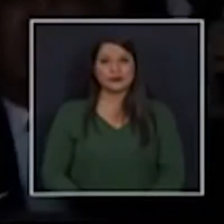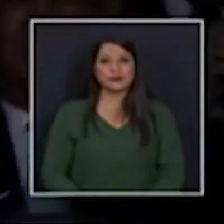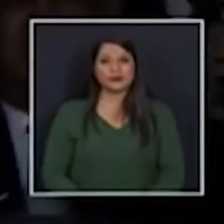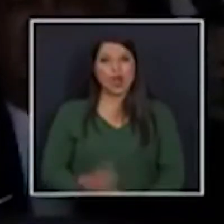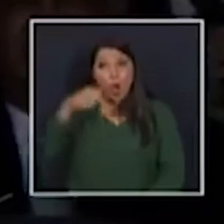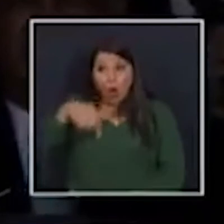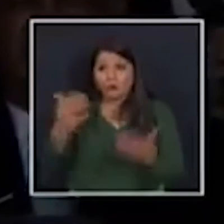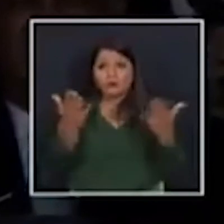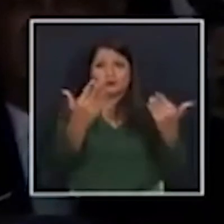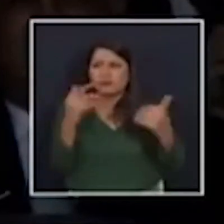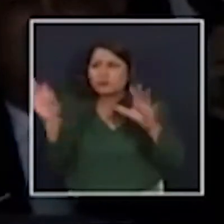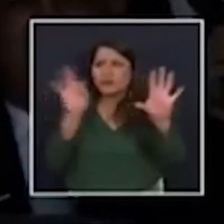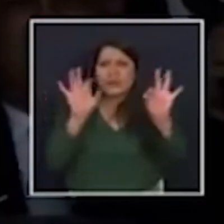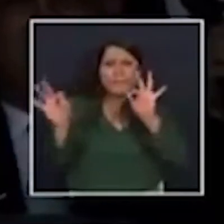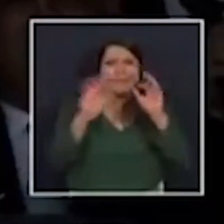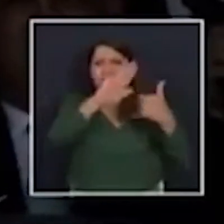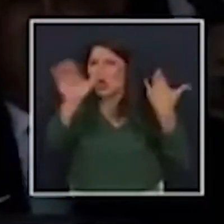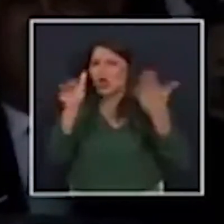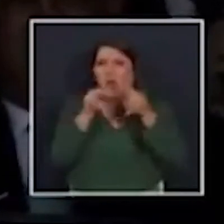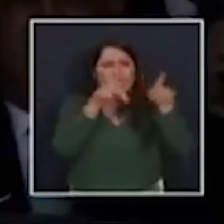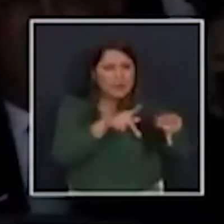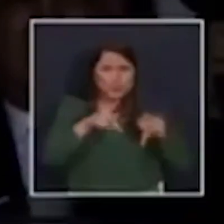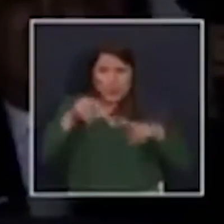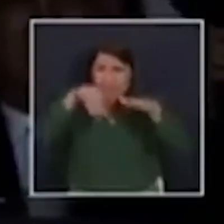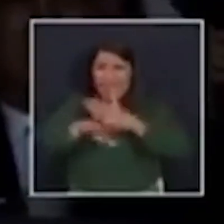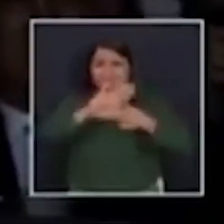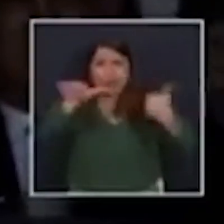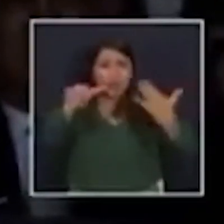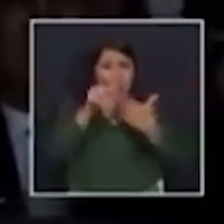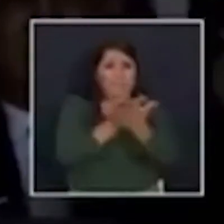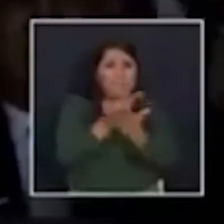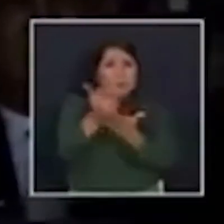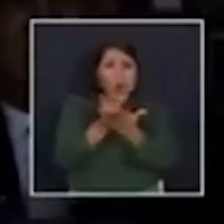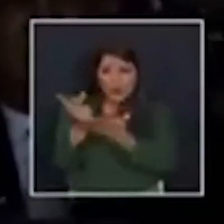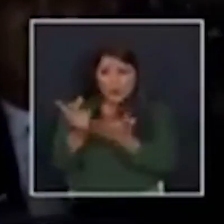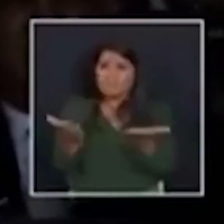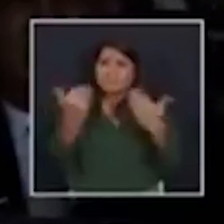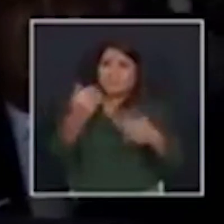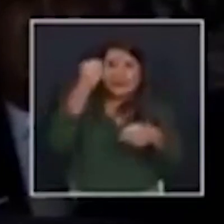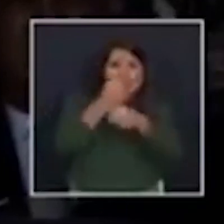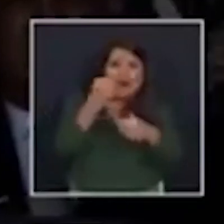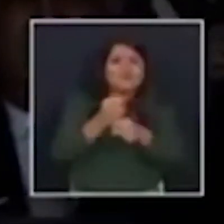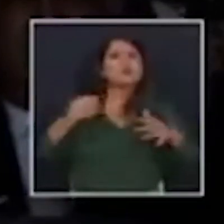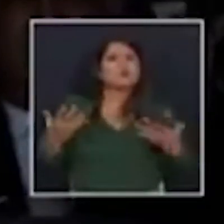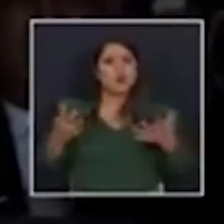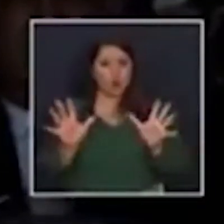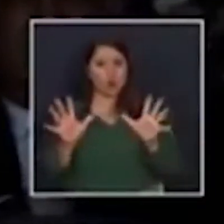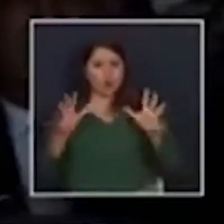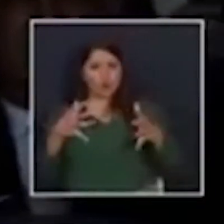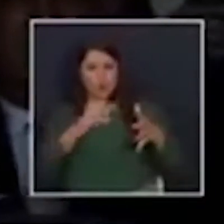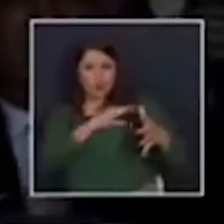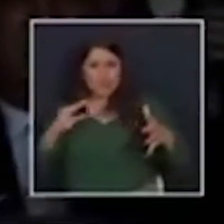Hoy invito a todas las personas de todas las provincias de este país a que trabajemos en unión y nos